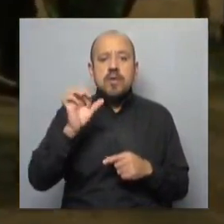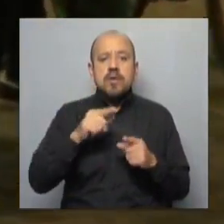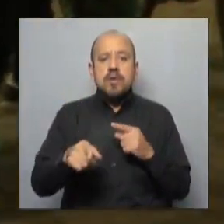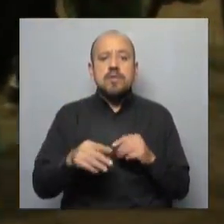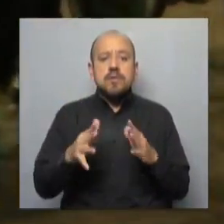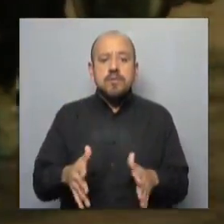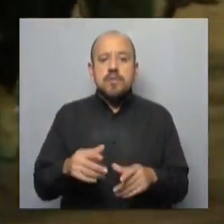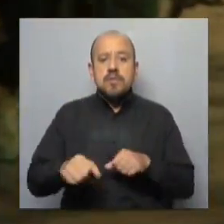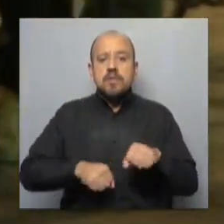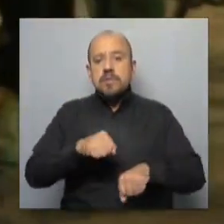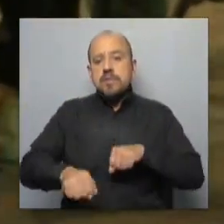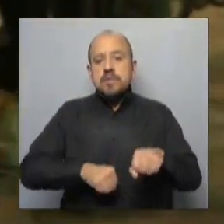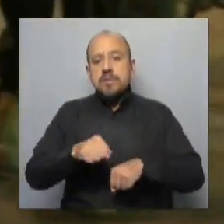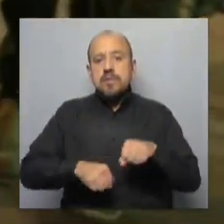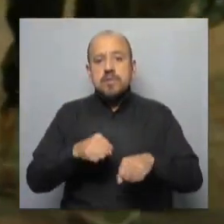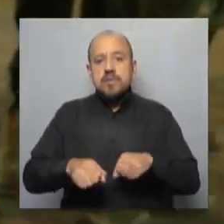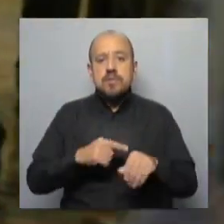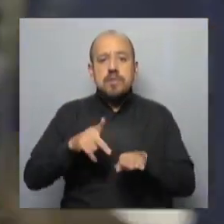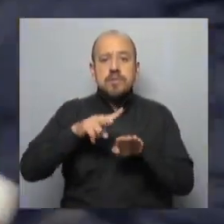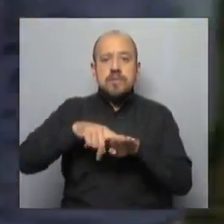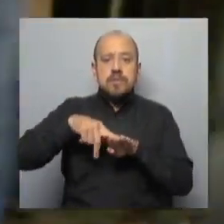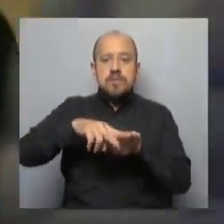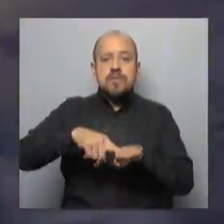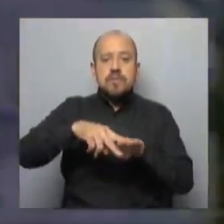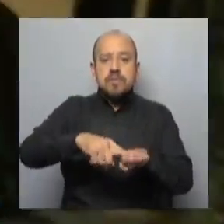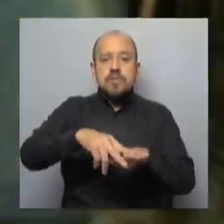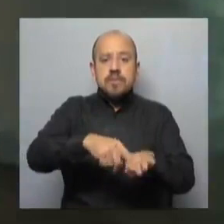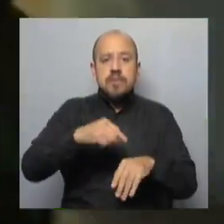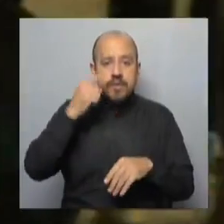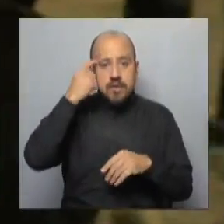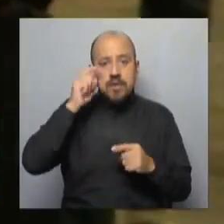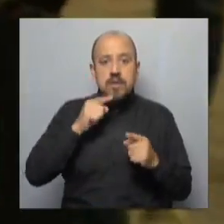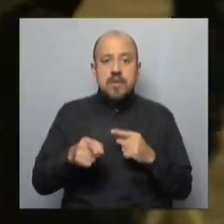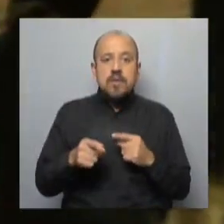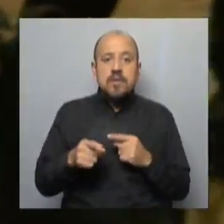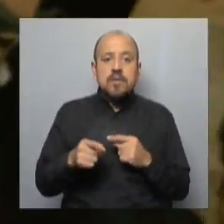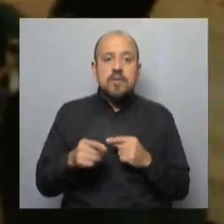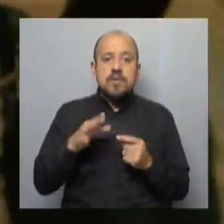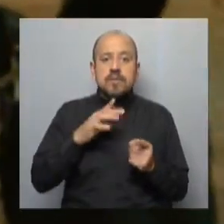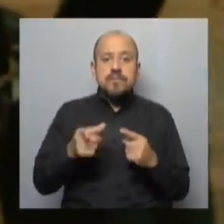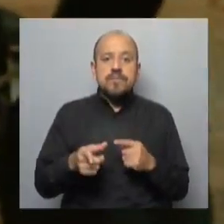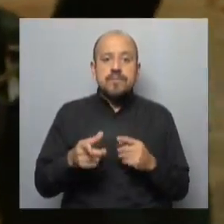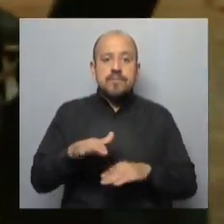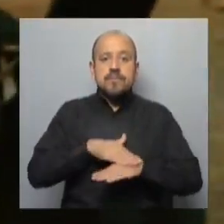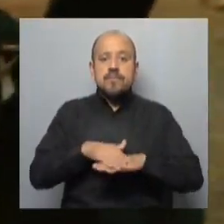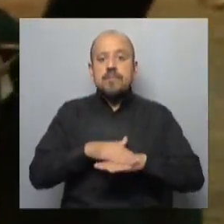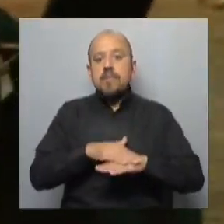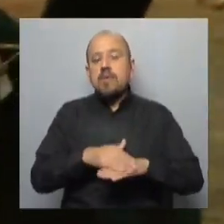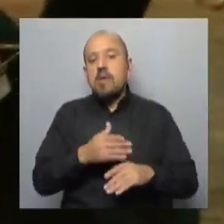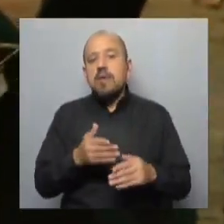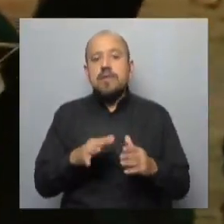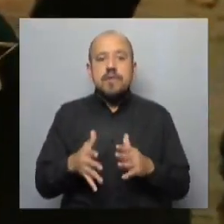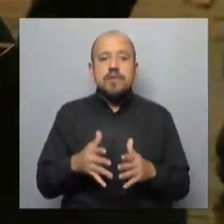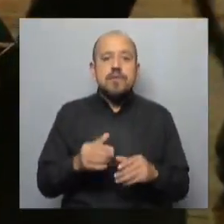para salir a rodar no solo en bicicleta también en patines bueno la idea es tener un mínimo rejunte ahí